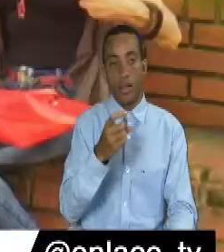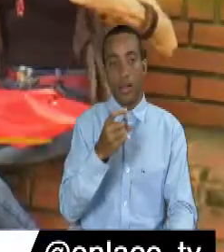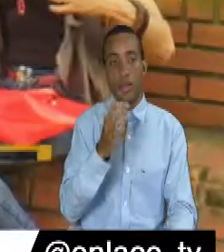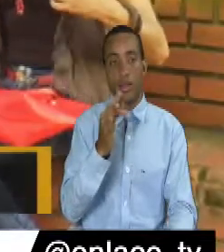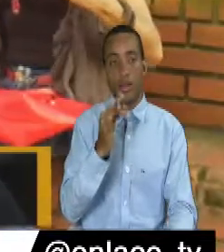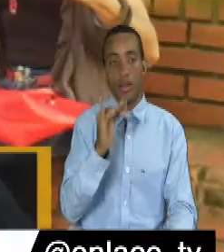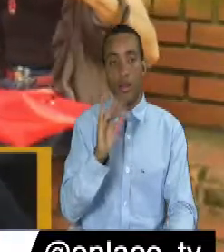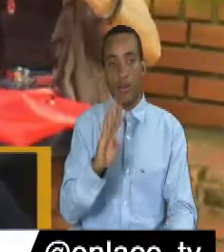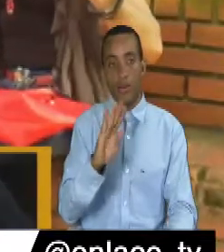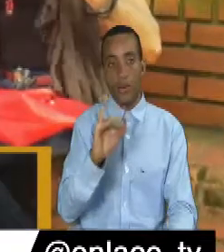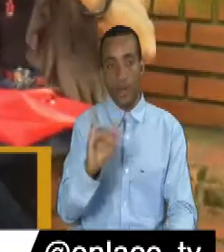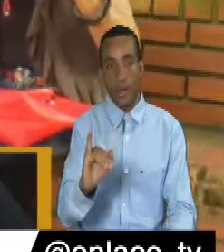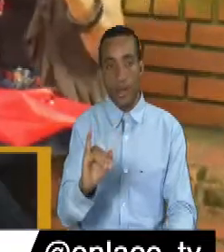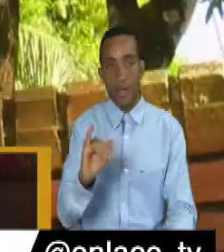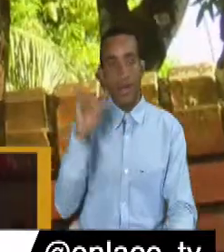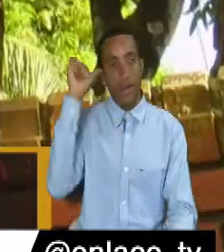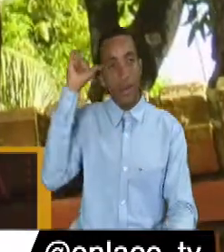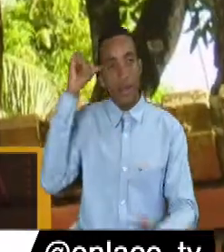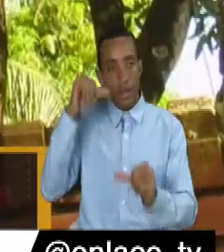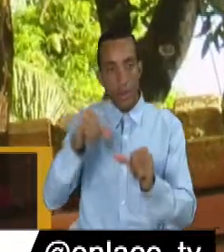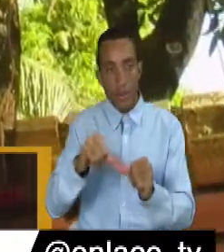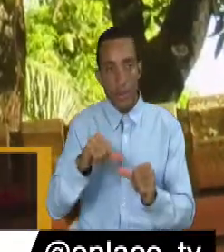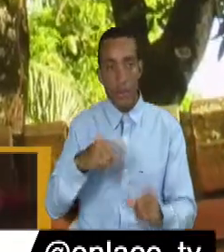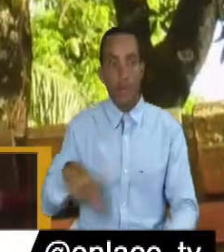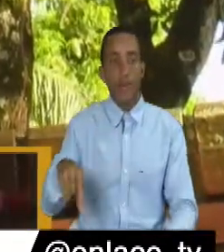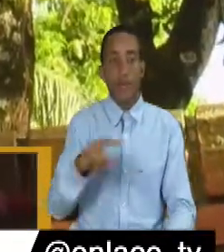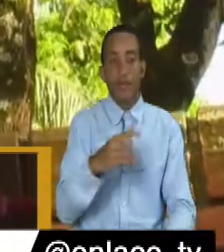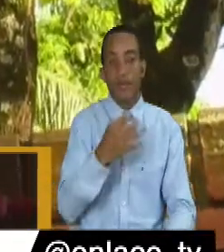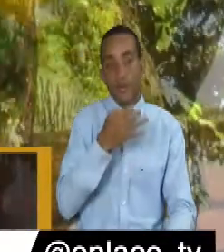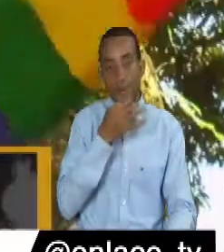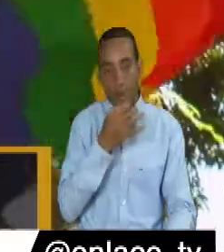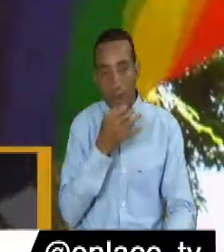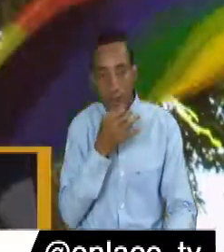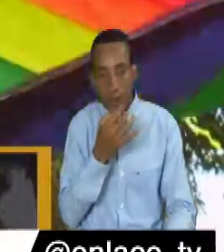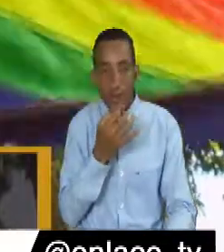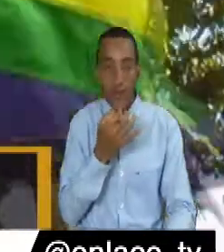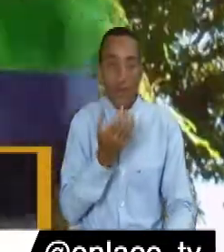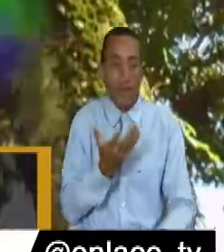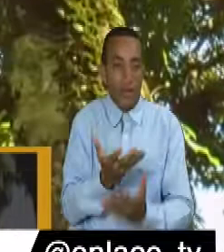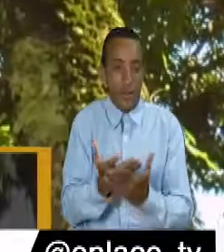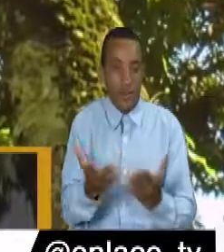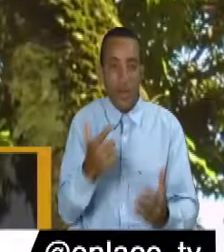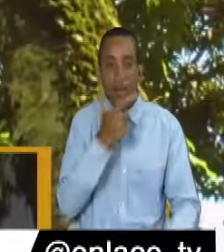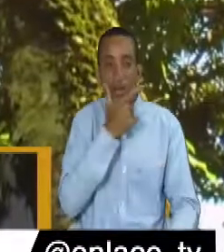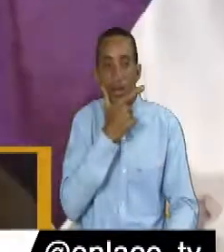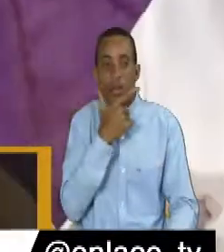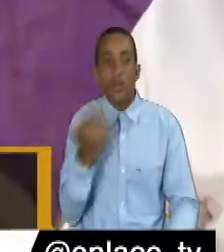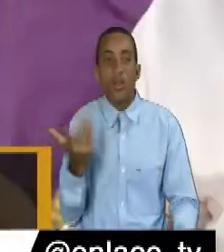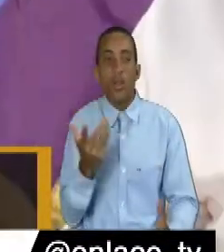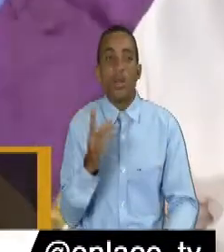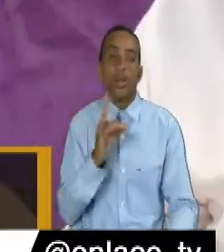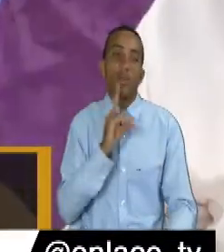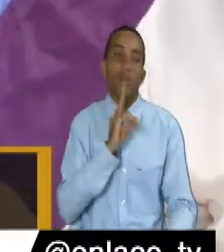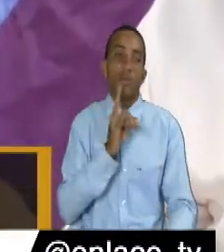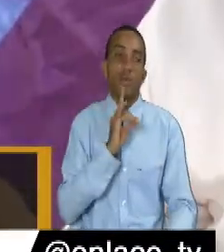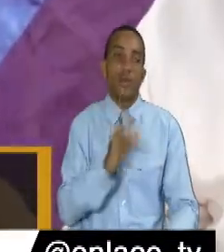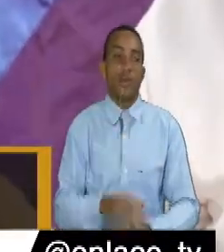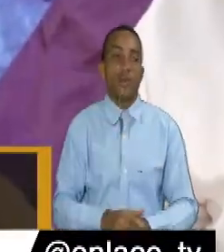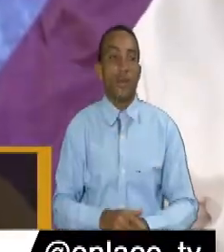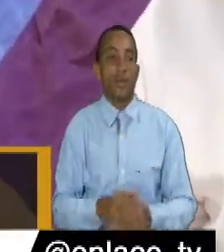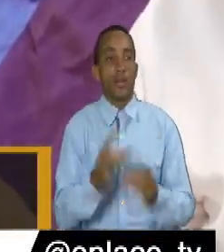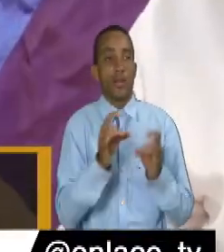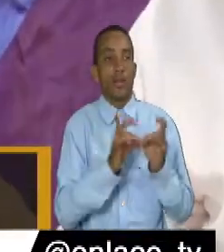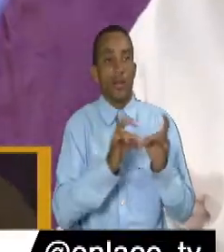Se conmemora en esta fecha el Día del Orgullo Gay en memoria de un hecho trágico a esa comunidad ocurrido en los Estados Unidos. Bueno, esto es una fecha